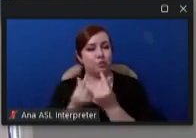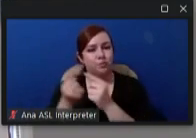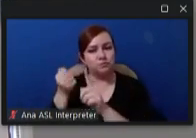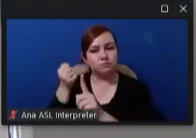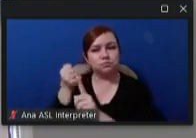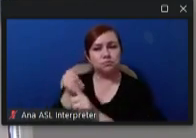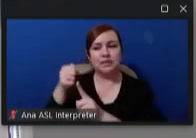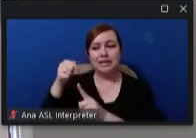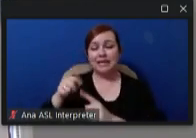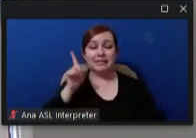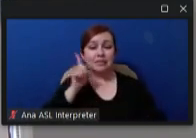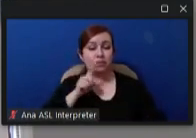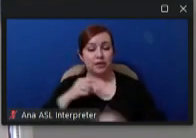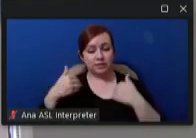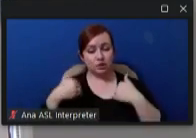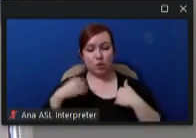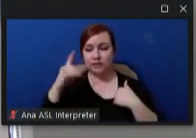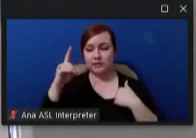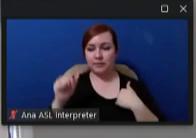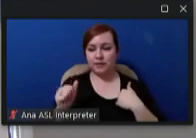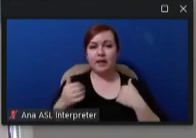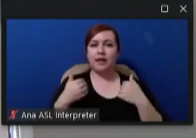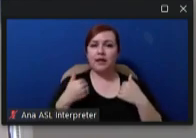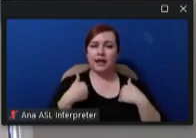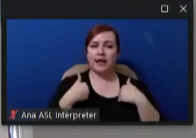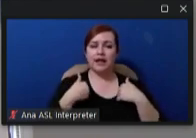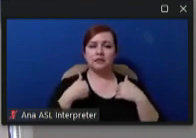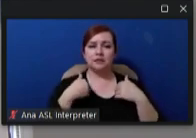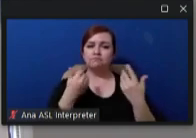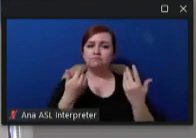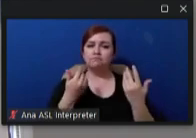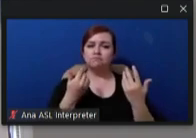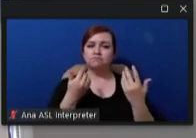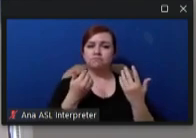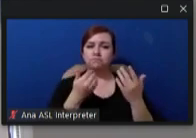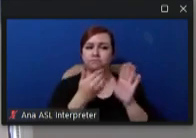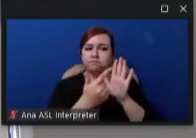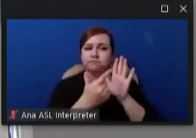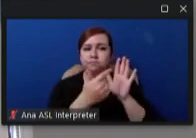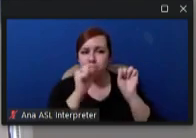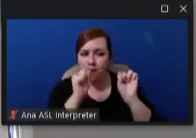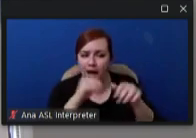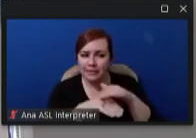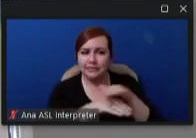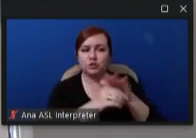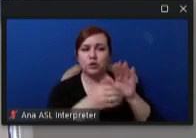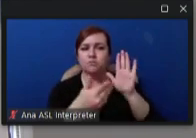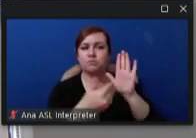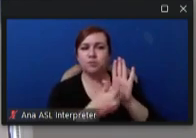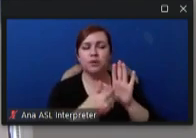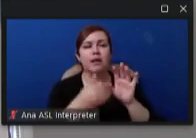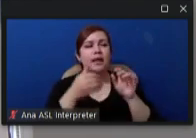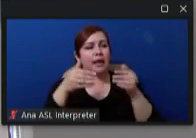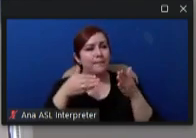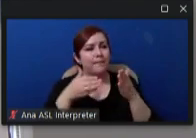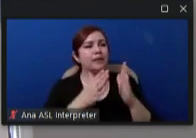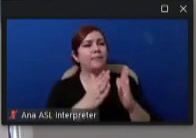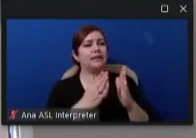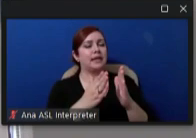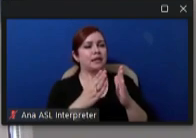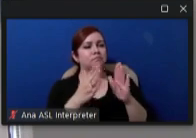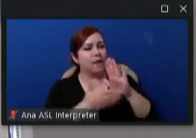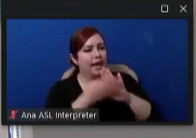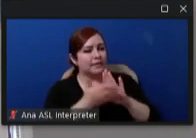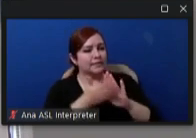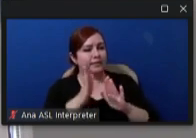mujeres con discapacidad tengan recursos legales y procedimientos judiciales que permitan hacer valer sus derechos en situaciones